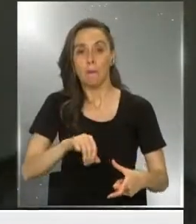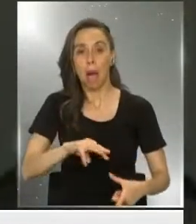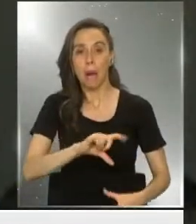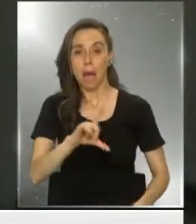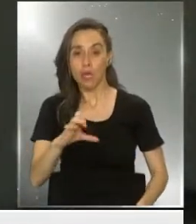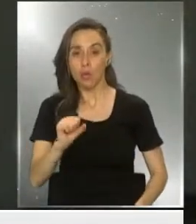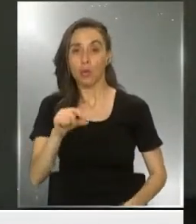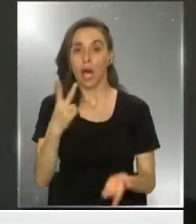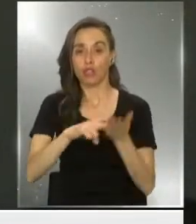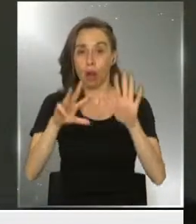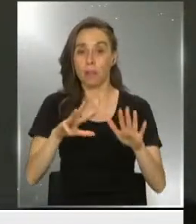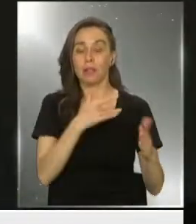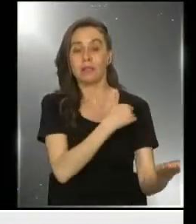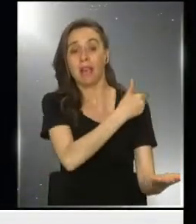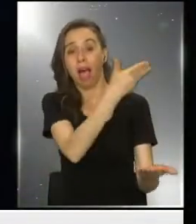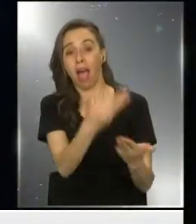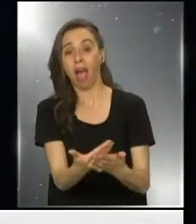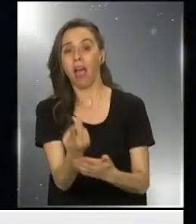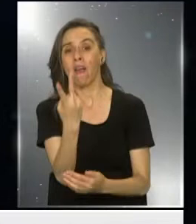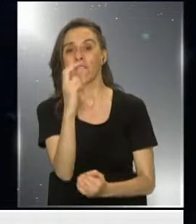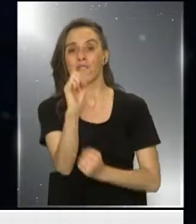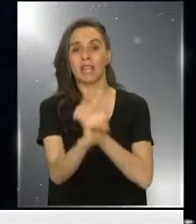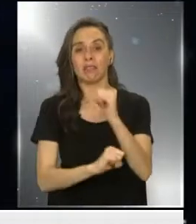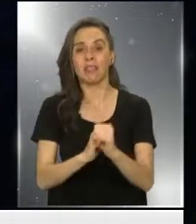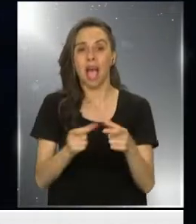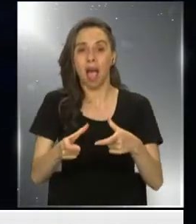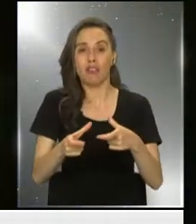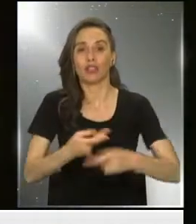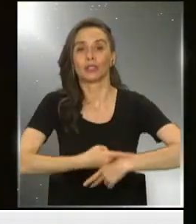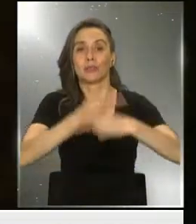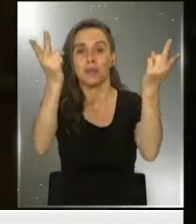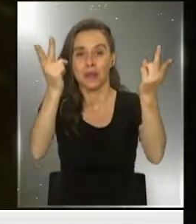2019 cumple 20 años.